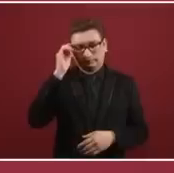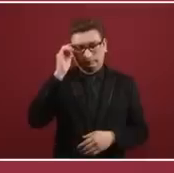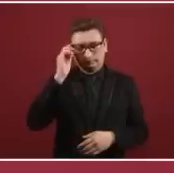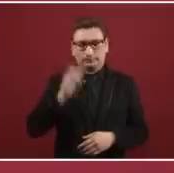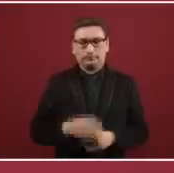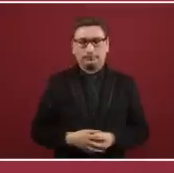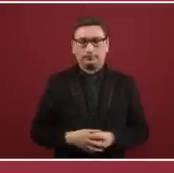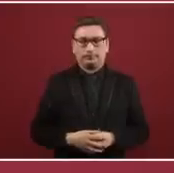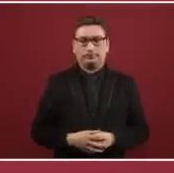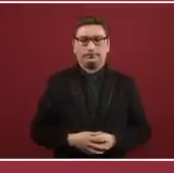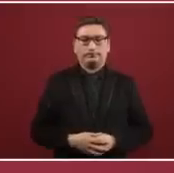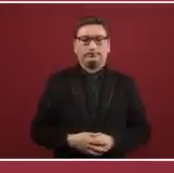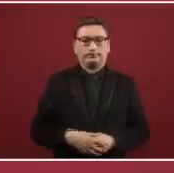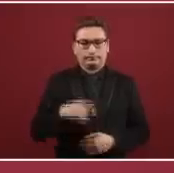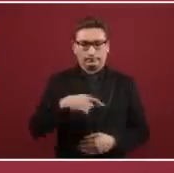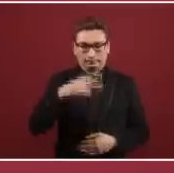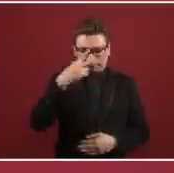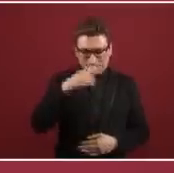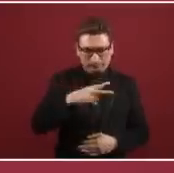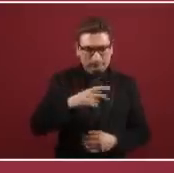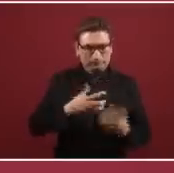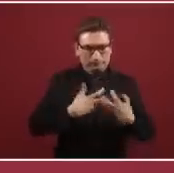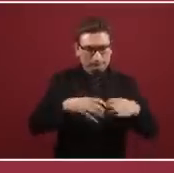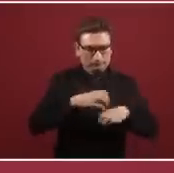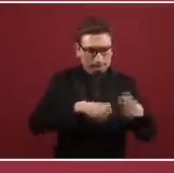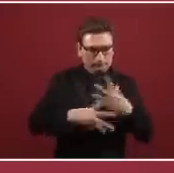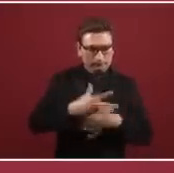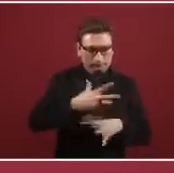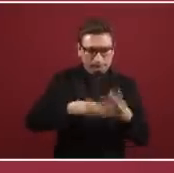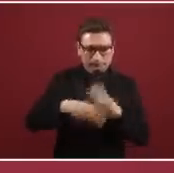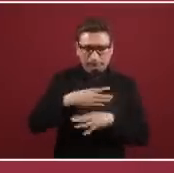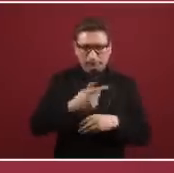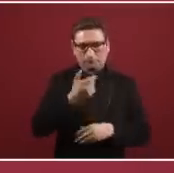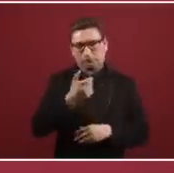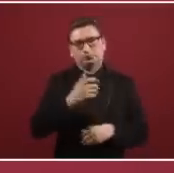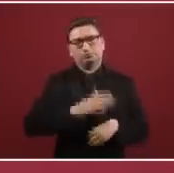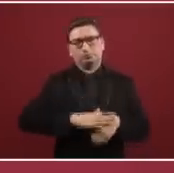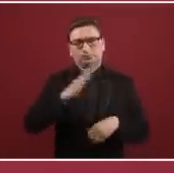van a ganar más que en otras partes,